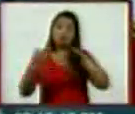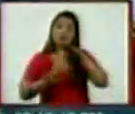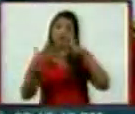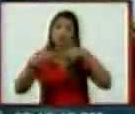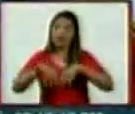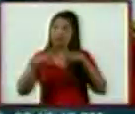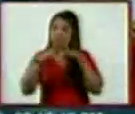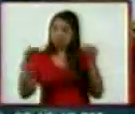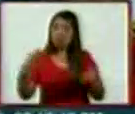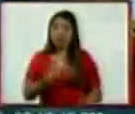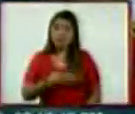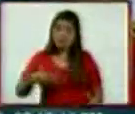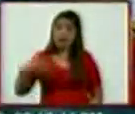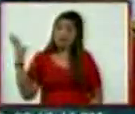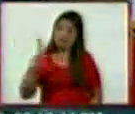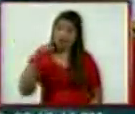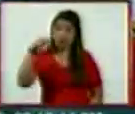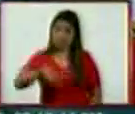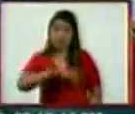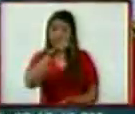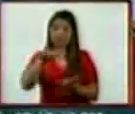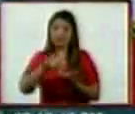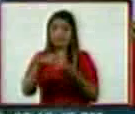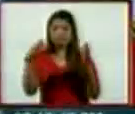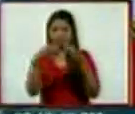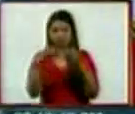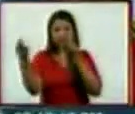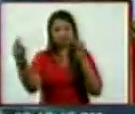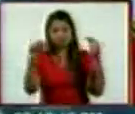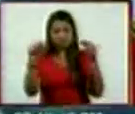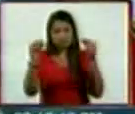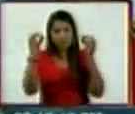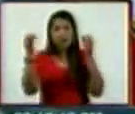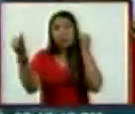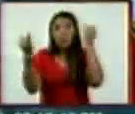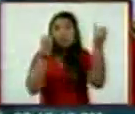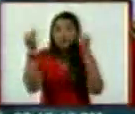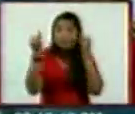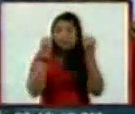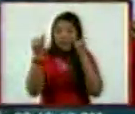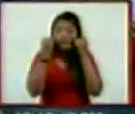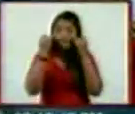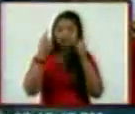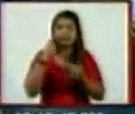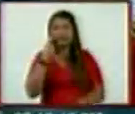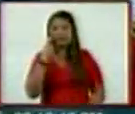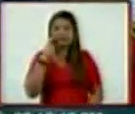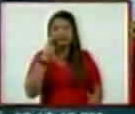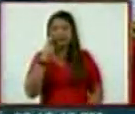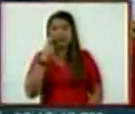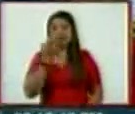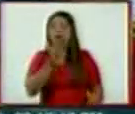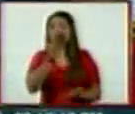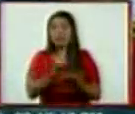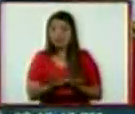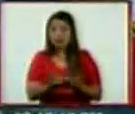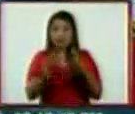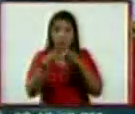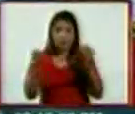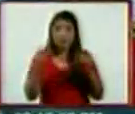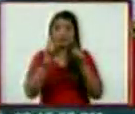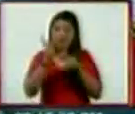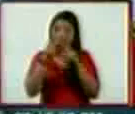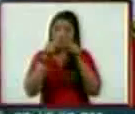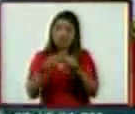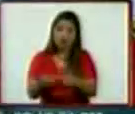los que quieran venir a participar en esta mesa para, con sus ideas, con sus críticas, con sus aportes, seguir